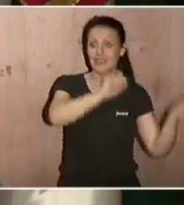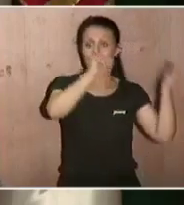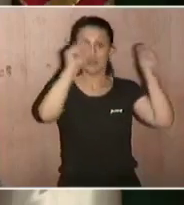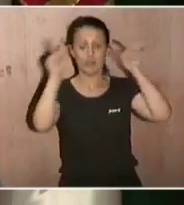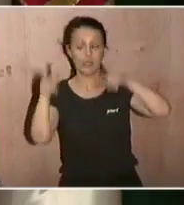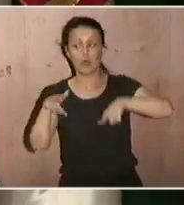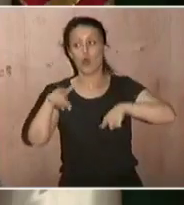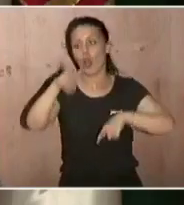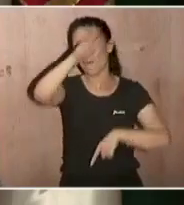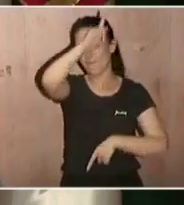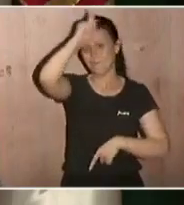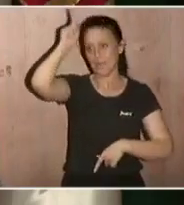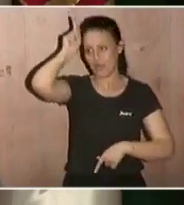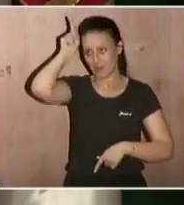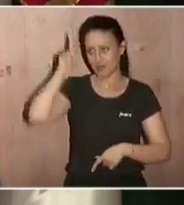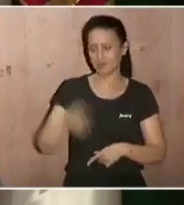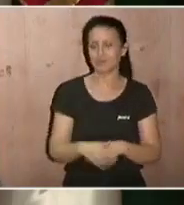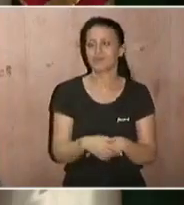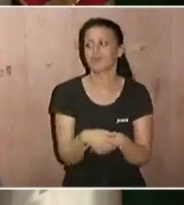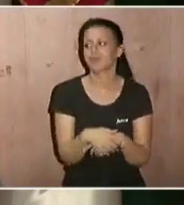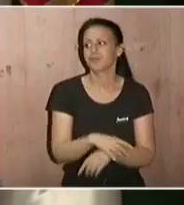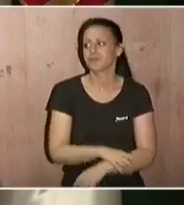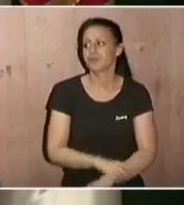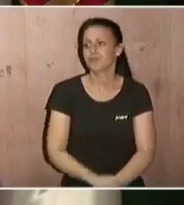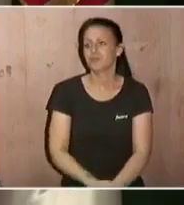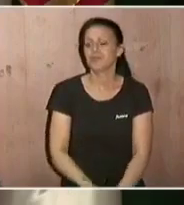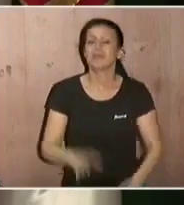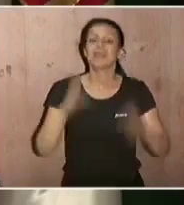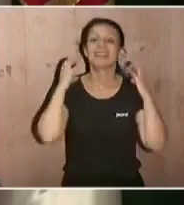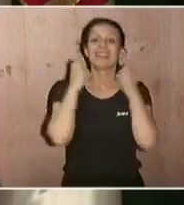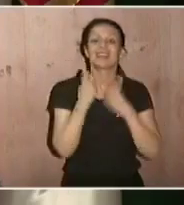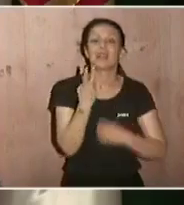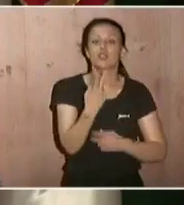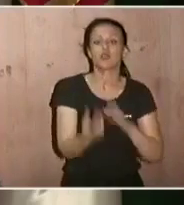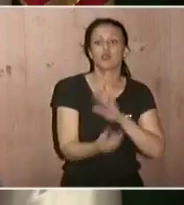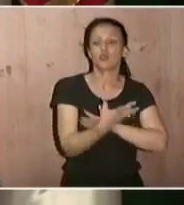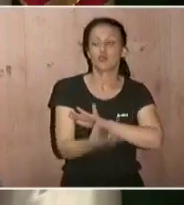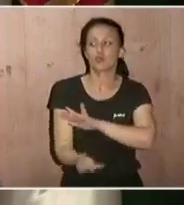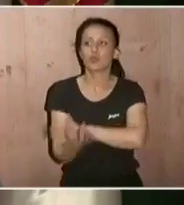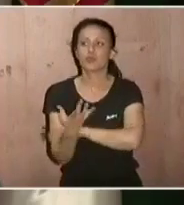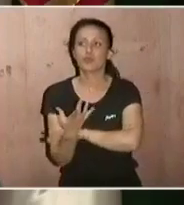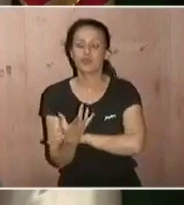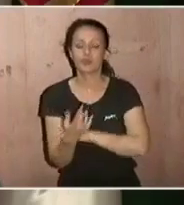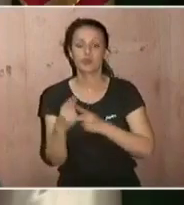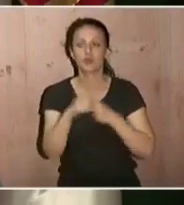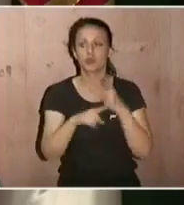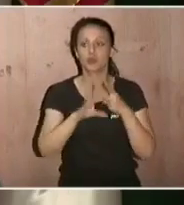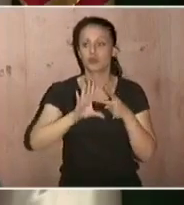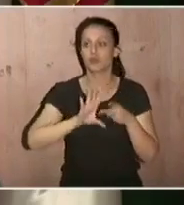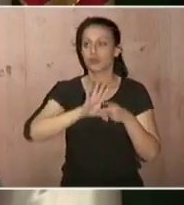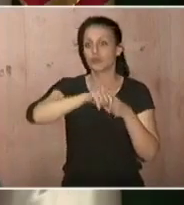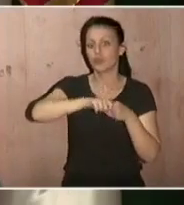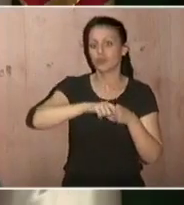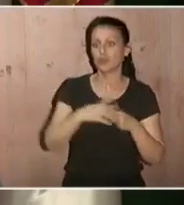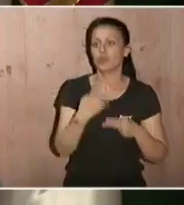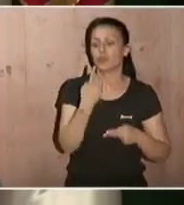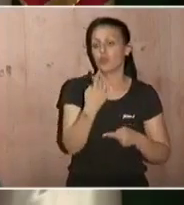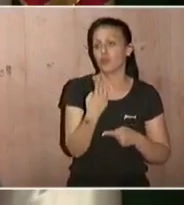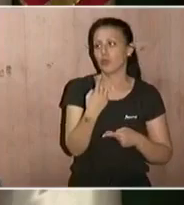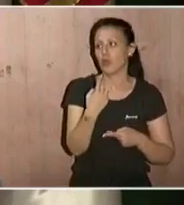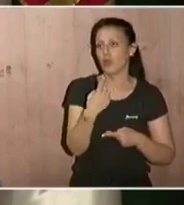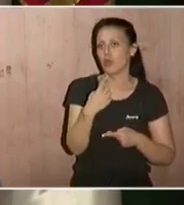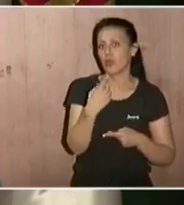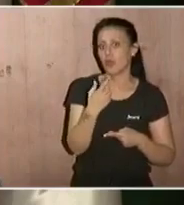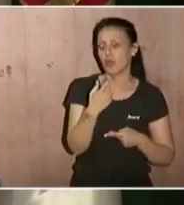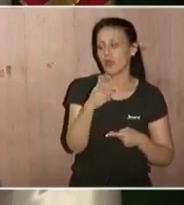Complutense. Se crearon 2 cátedras para suplir la suya y que asumimos, una en Vic, que venía